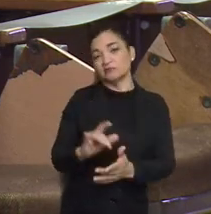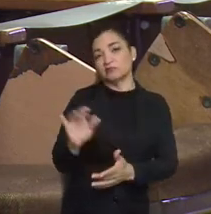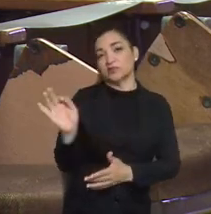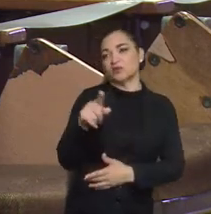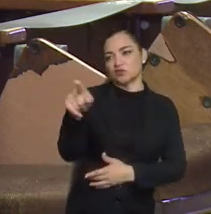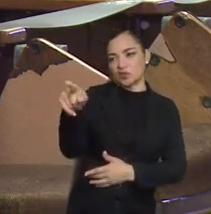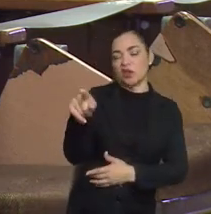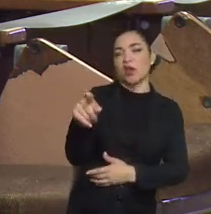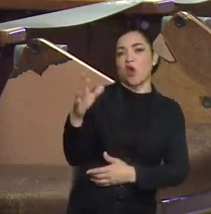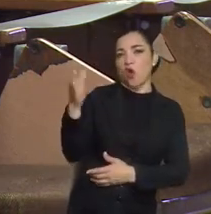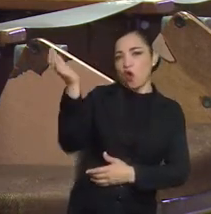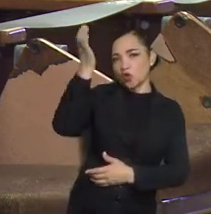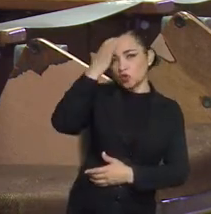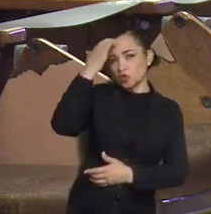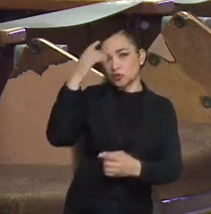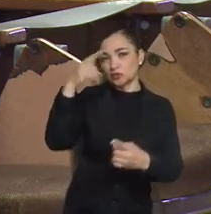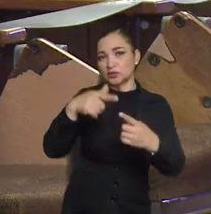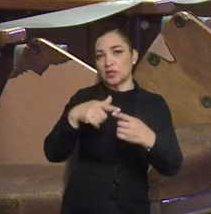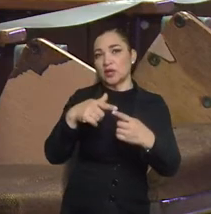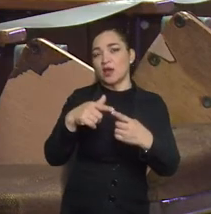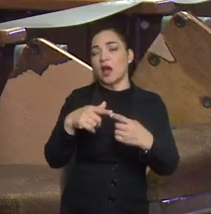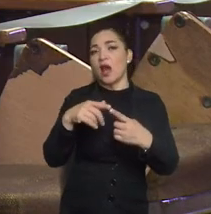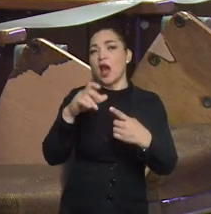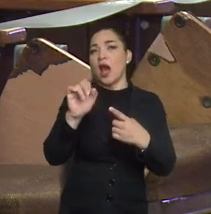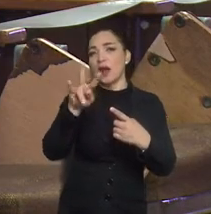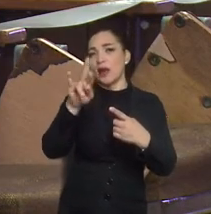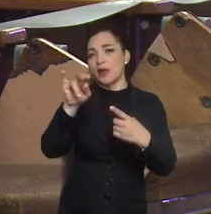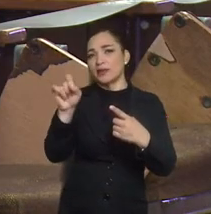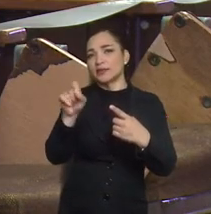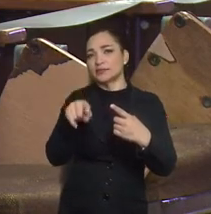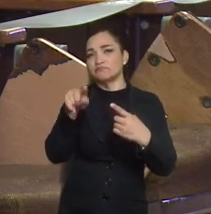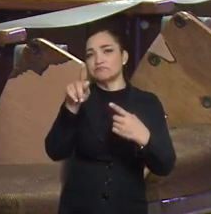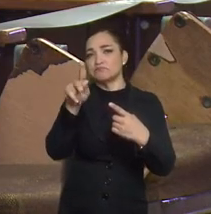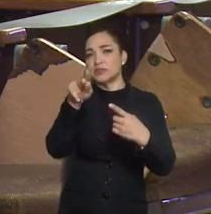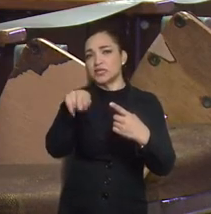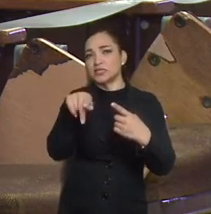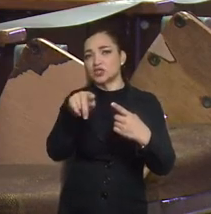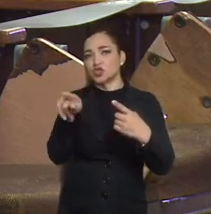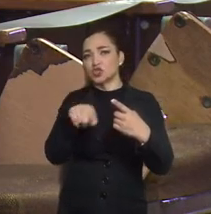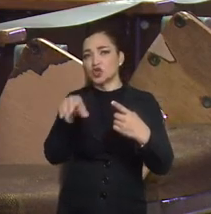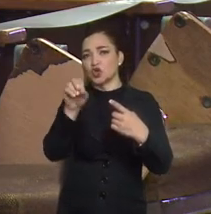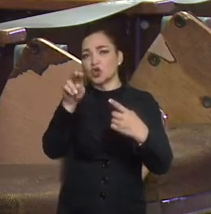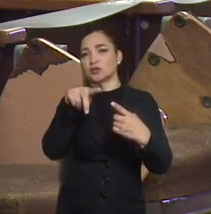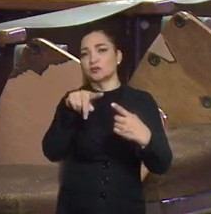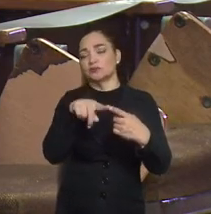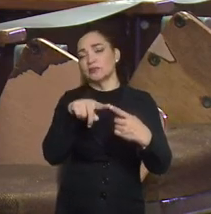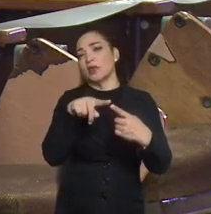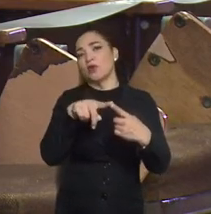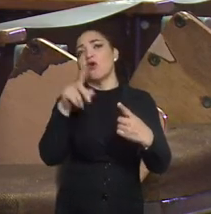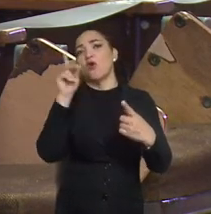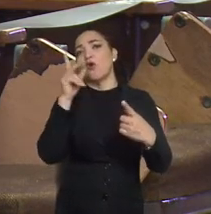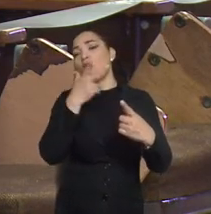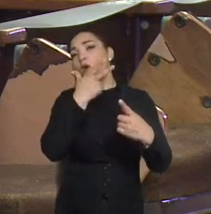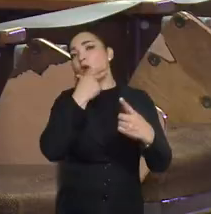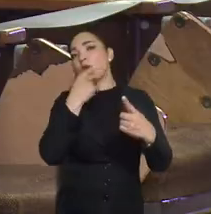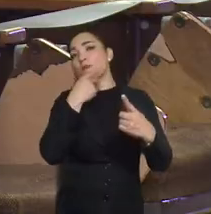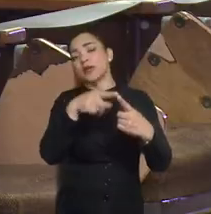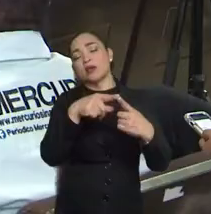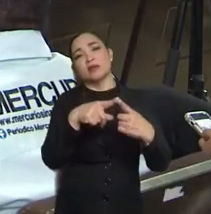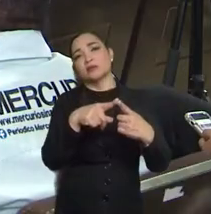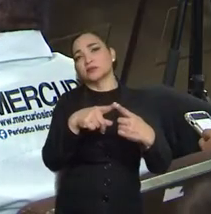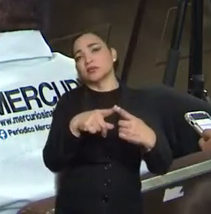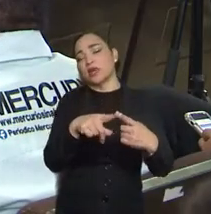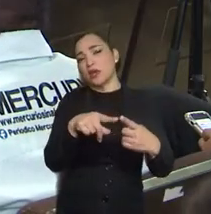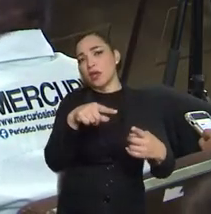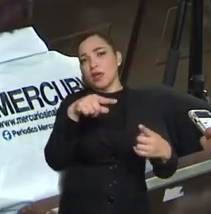apellida Álvarez Pinzón, de por allá de Tamazula, un maestro que también está requiriendo ese tipo de apoyos y nomás no llegan, gobernador.